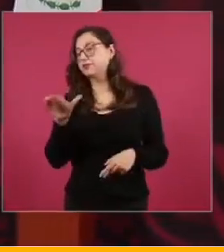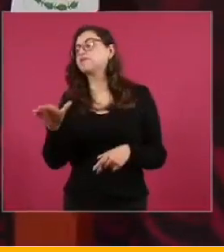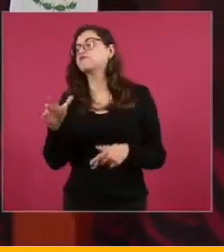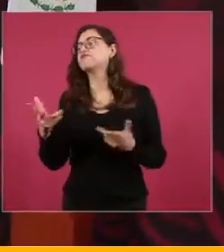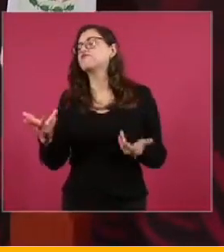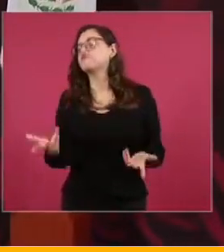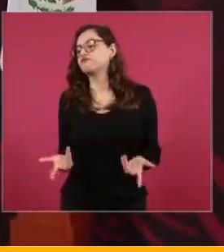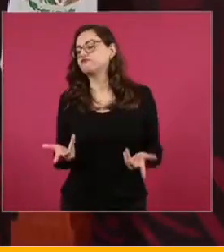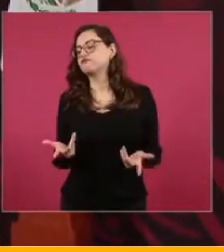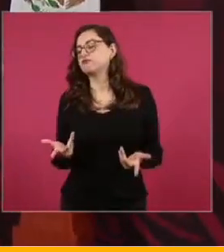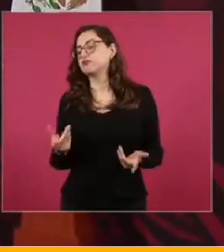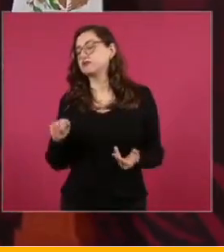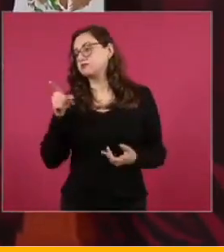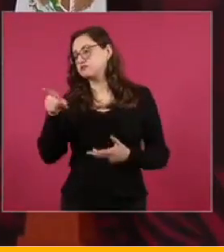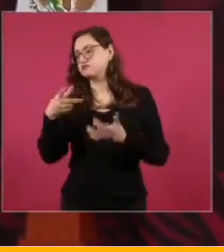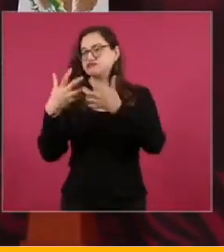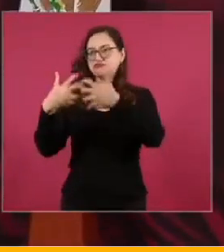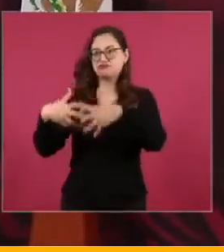sobre la refinería,